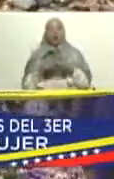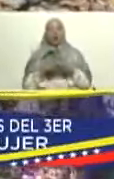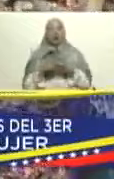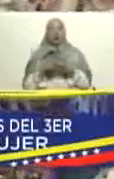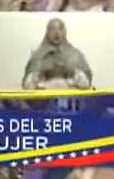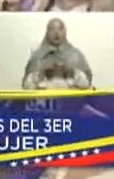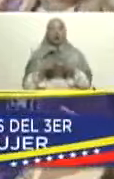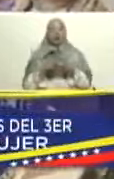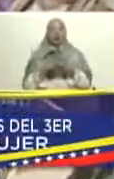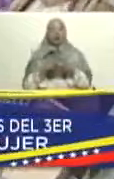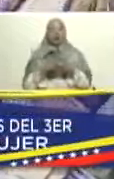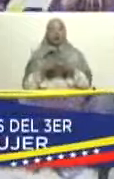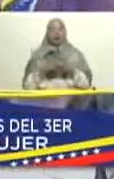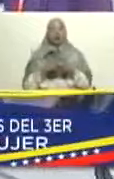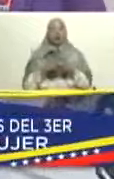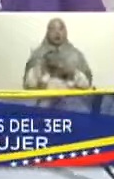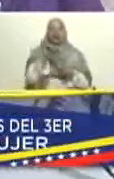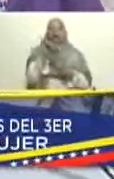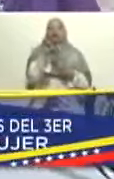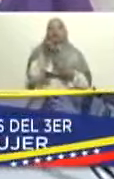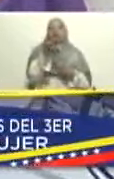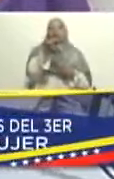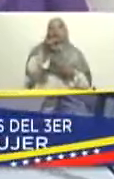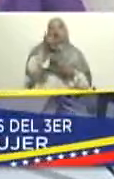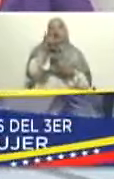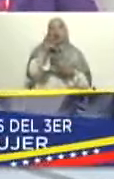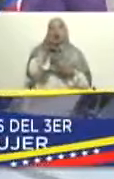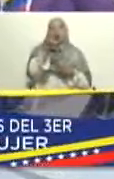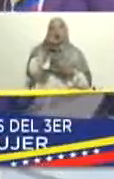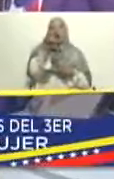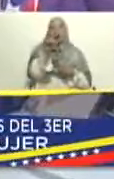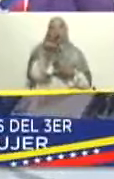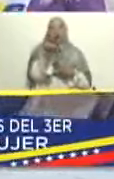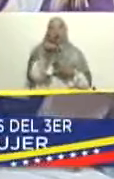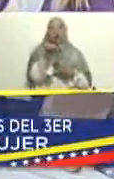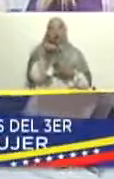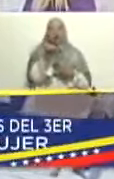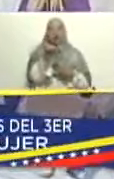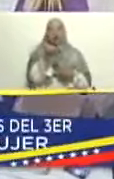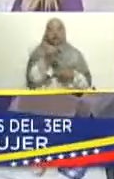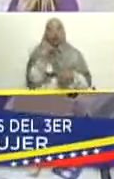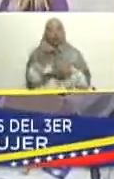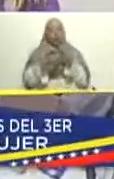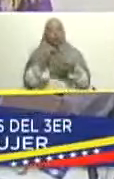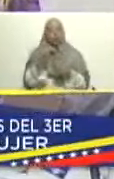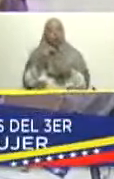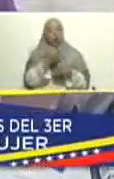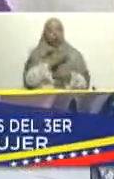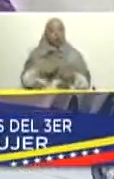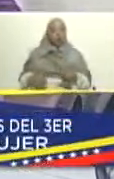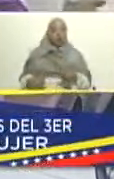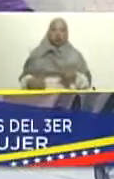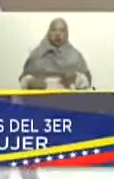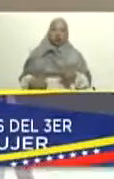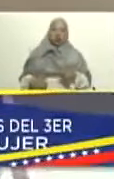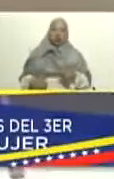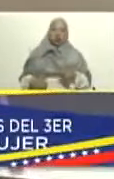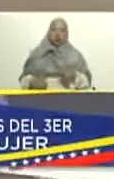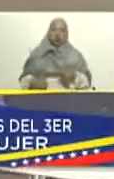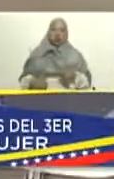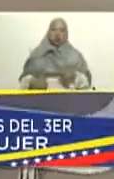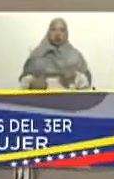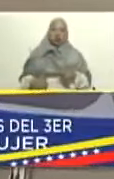a Juliana. ¿Cómo está, Juliana Torres? ¿Cómo está? Un placer. Mira, ¿qué haces tú, Juliana? Cuéntame. Bueno,